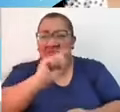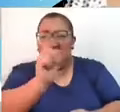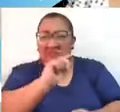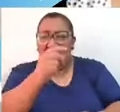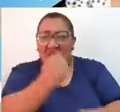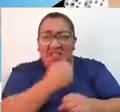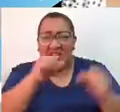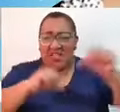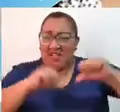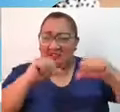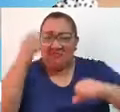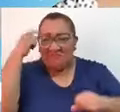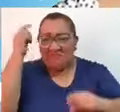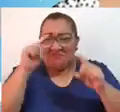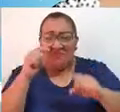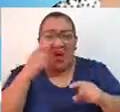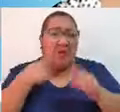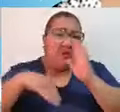del ámbito laboral.